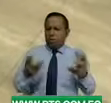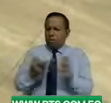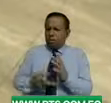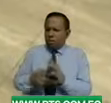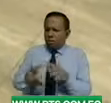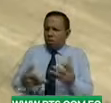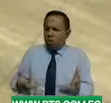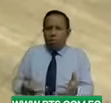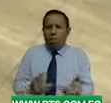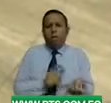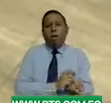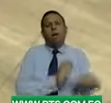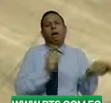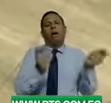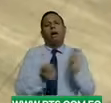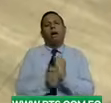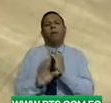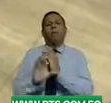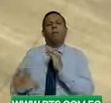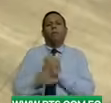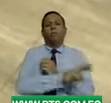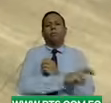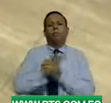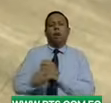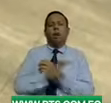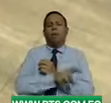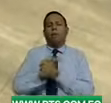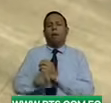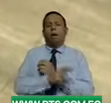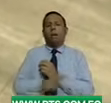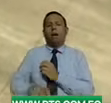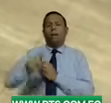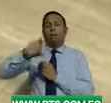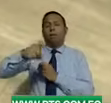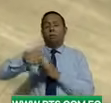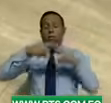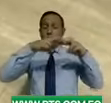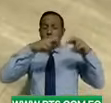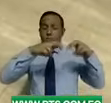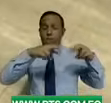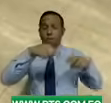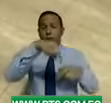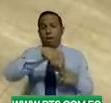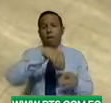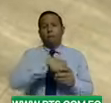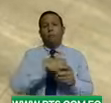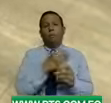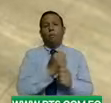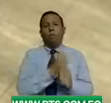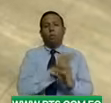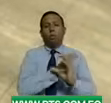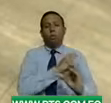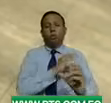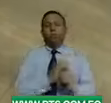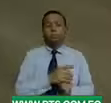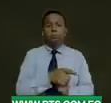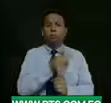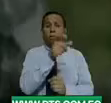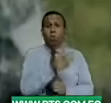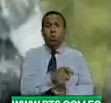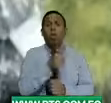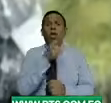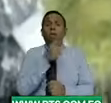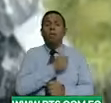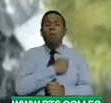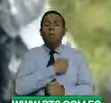que hacer transbordo. Era necesario hacer un chequeo minucioso de la unidad. El sujeto estaba como pasajero. El bus